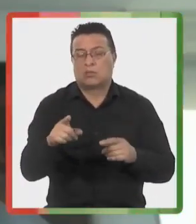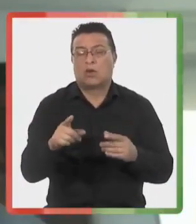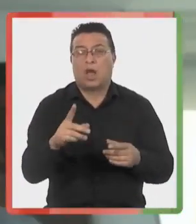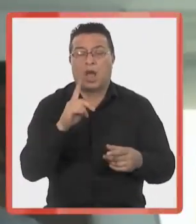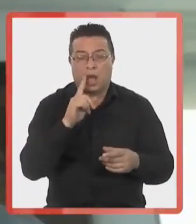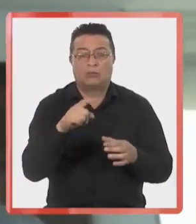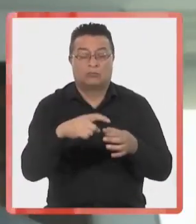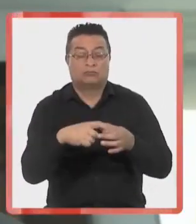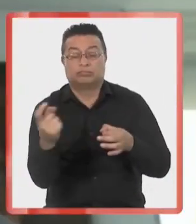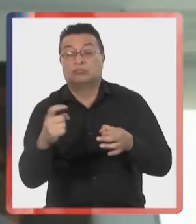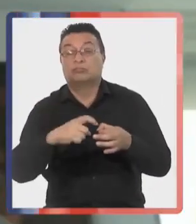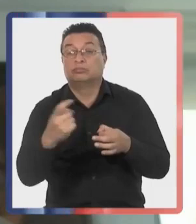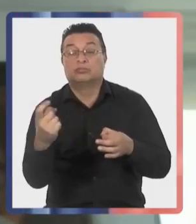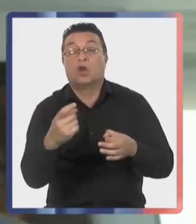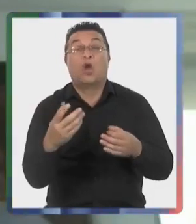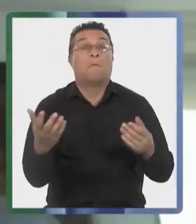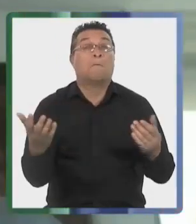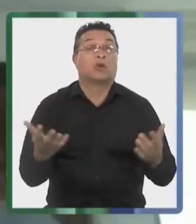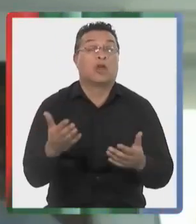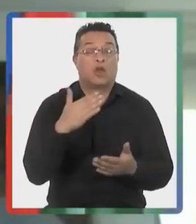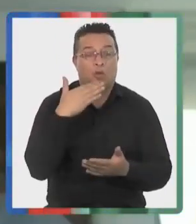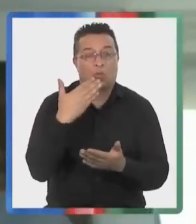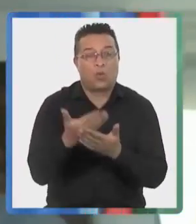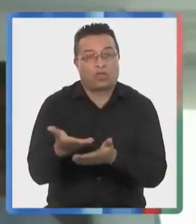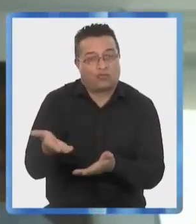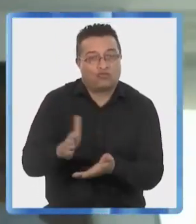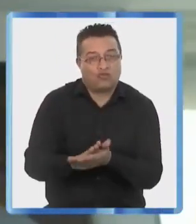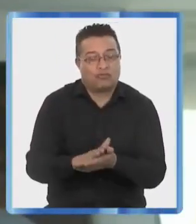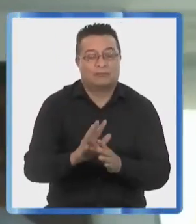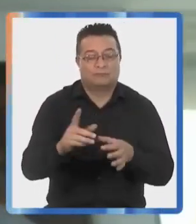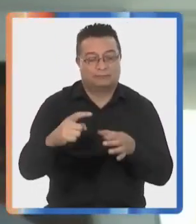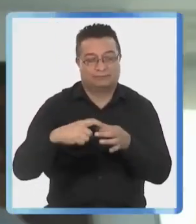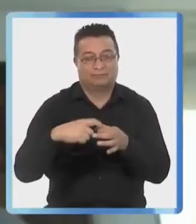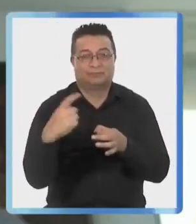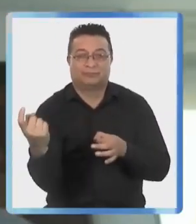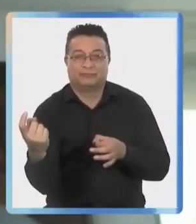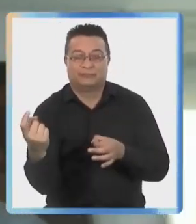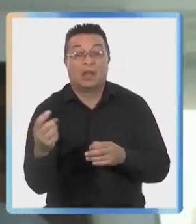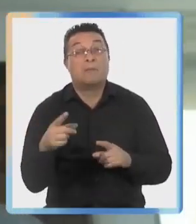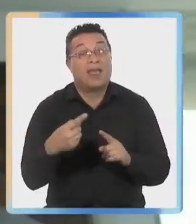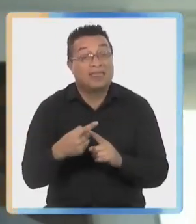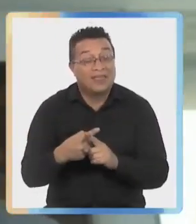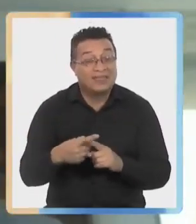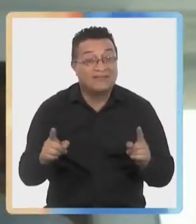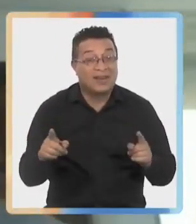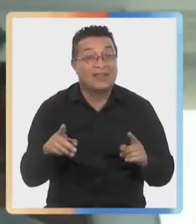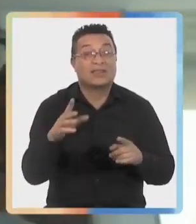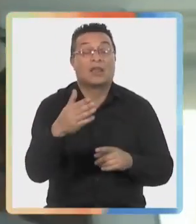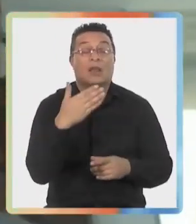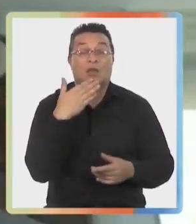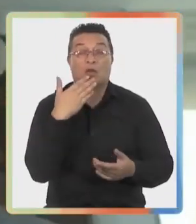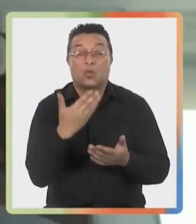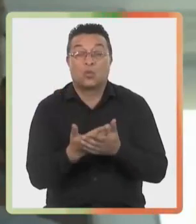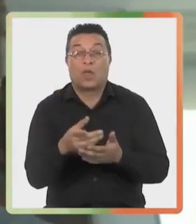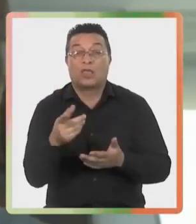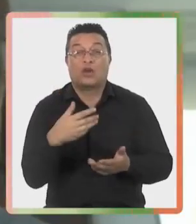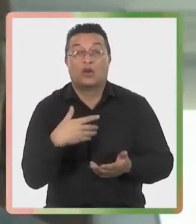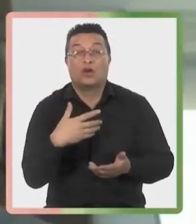Las personas salen del padrón electoral cuando fallecen, ¿no? Pero es distinto el concepto de